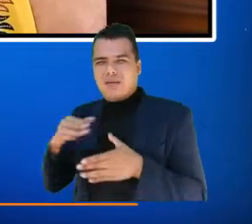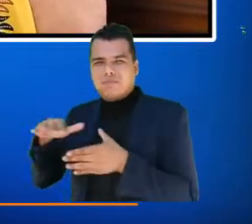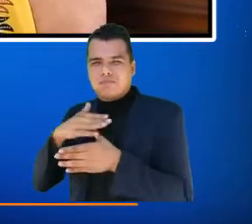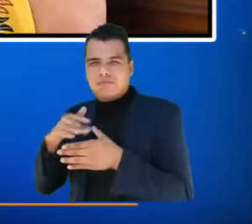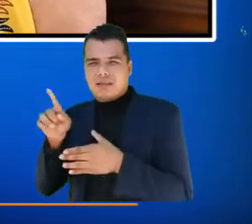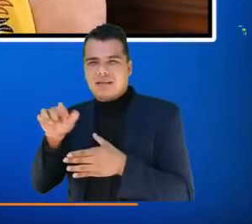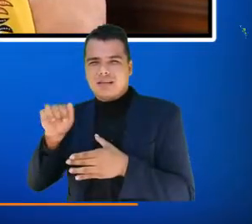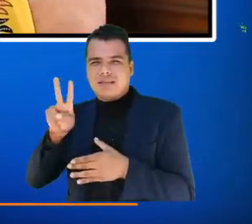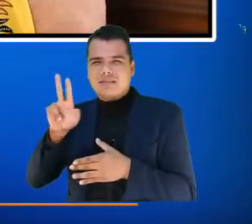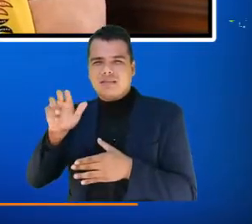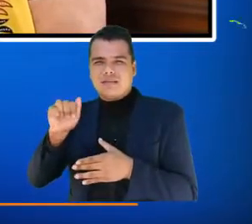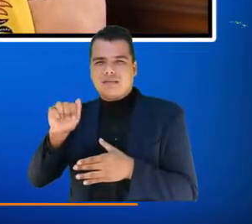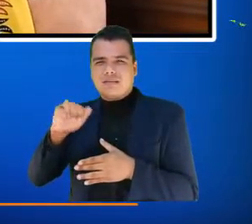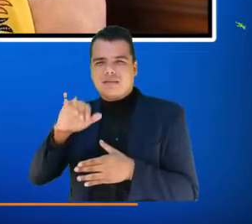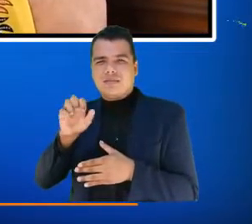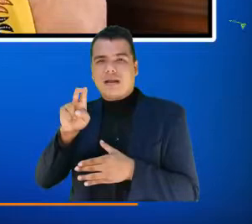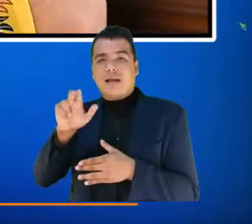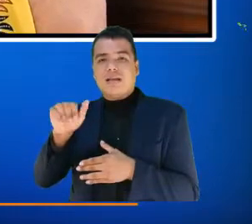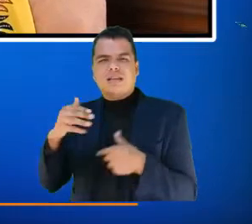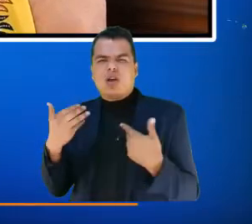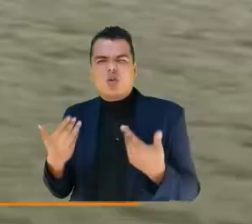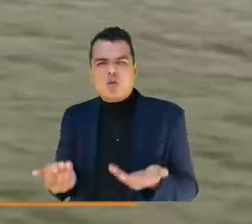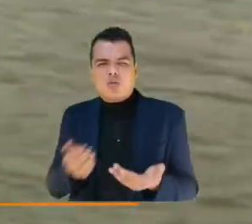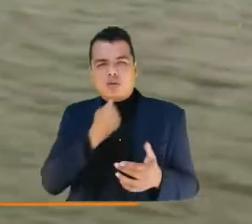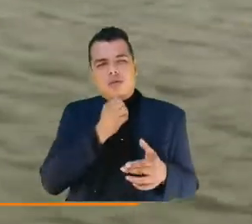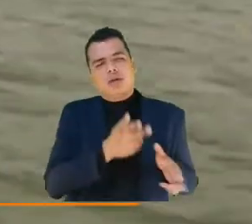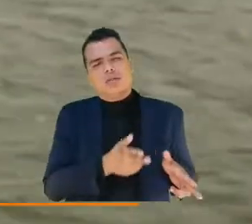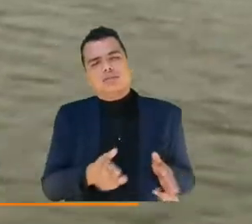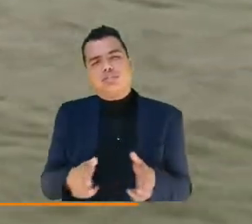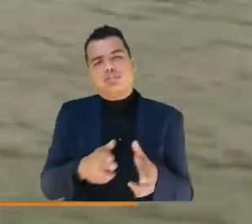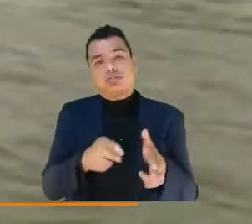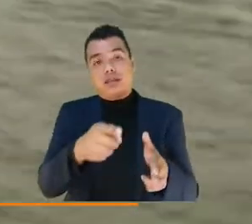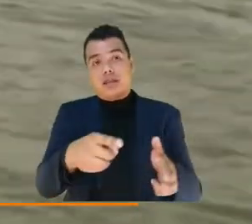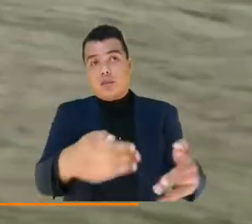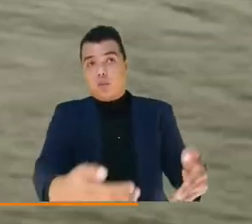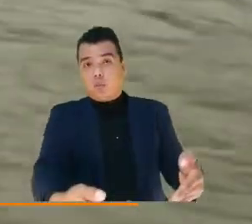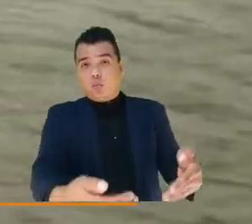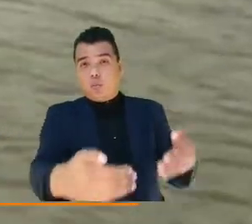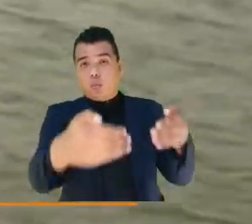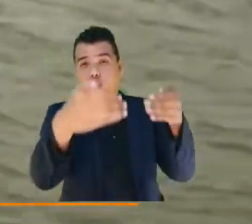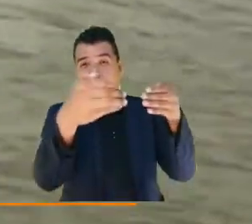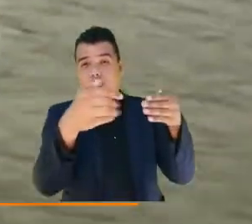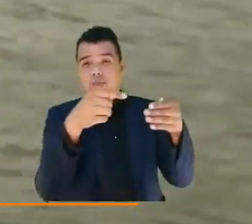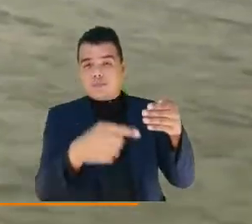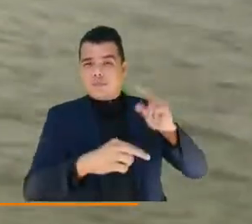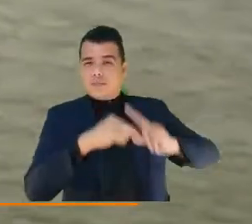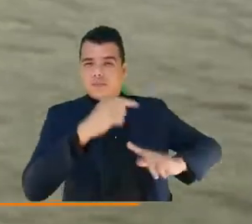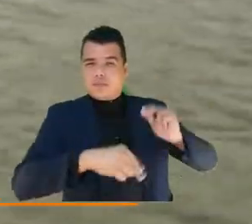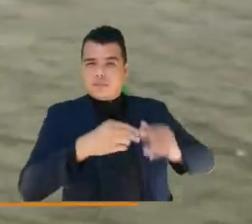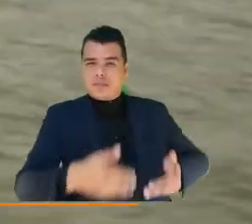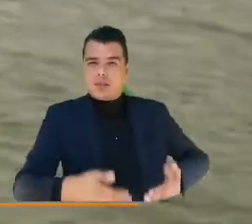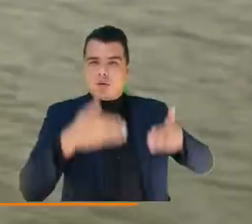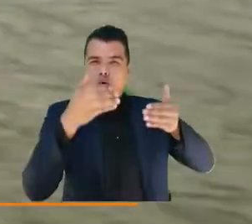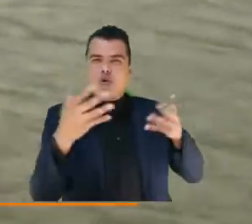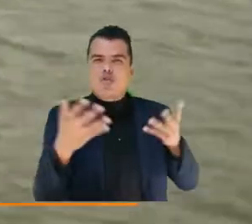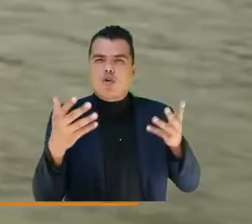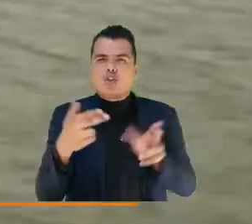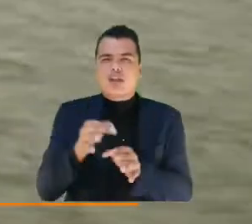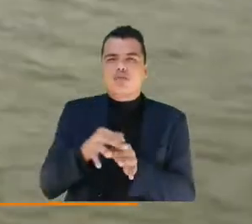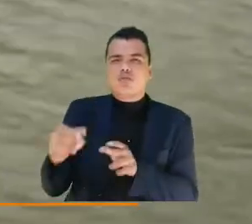hacer un muro sobre el río a la altura de del municipio de